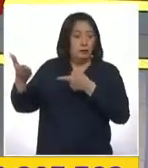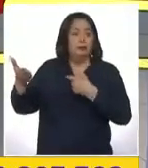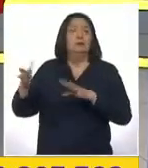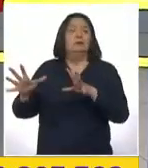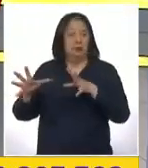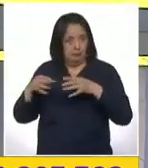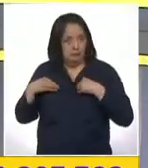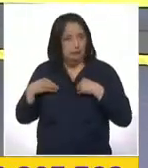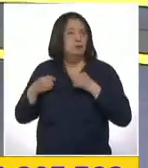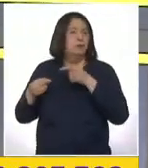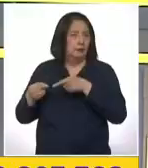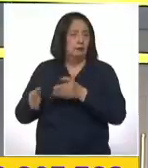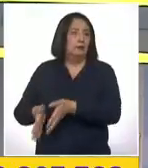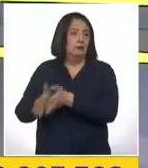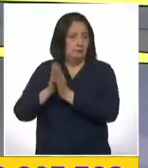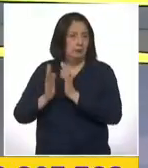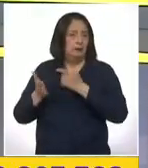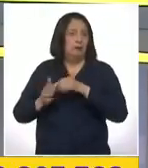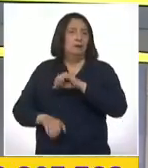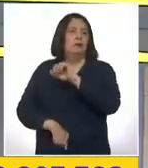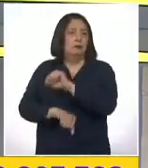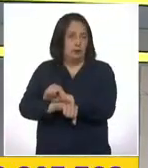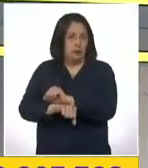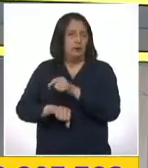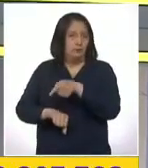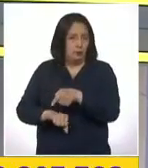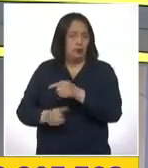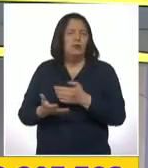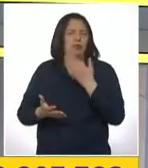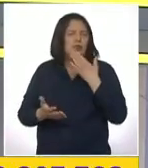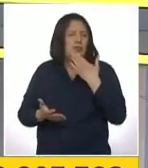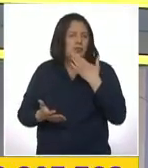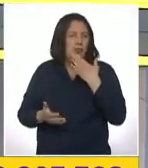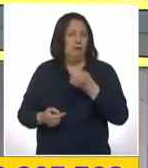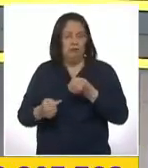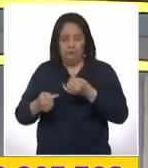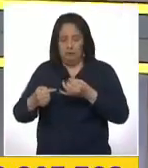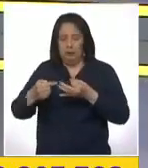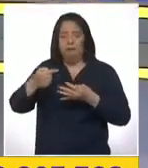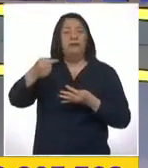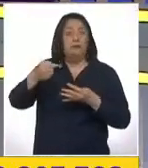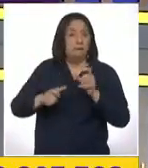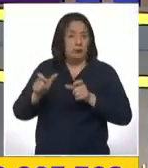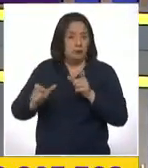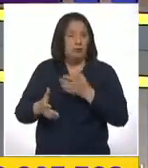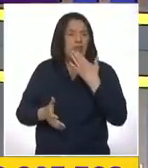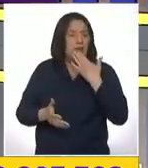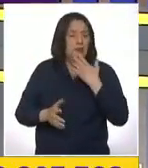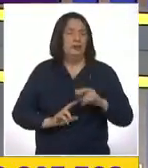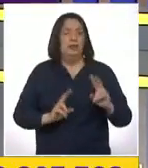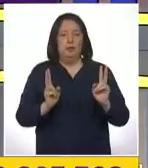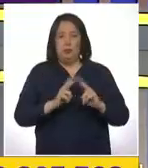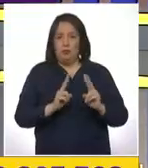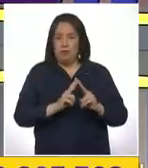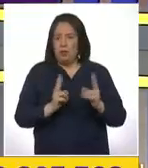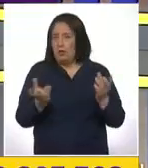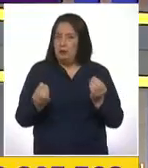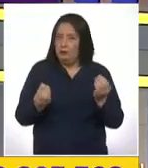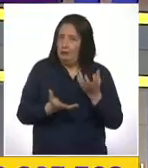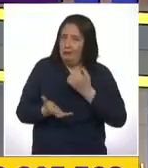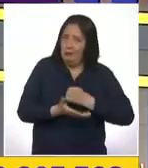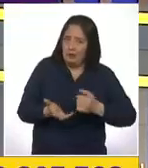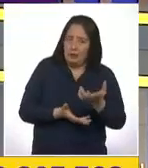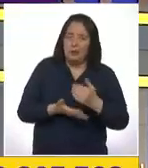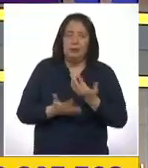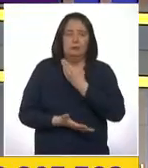el requerimiento de solicitud de detención preliminar en contra de varios investigados, entre ellos la cuñada hija del